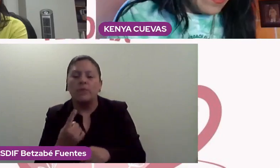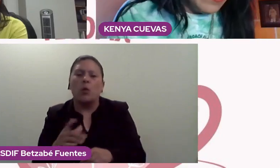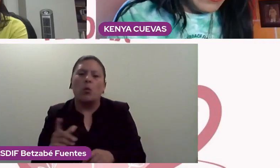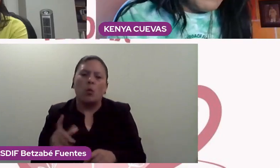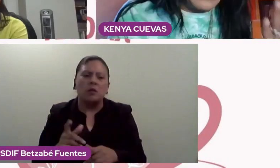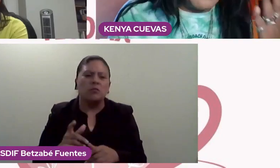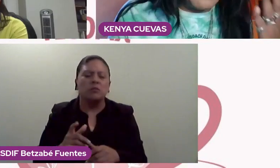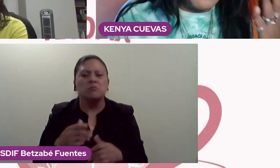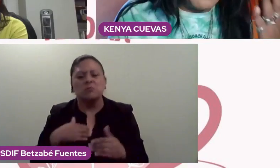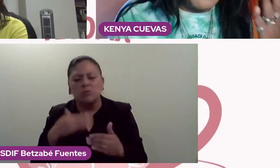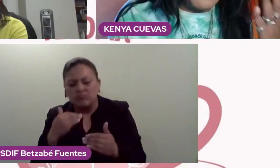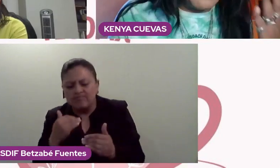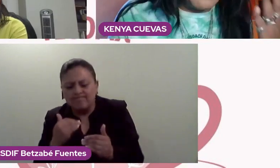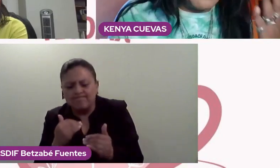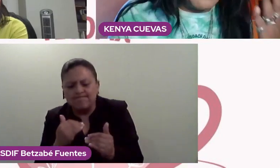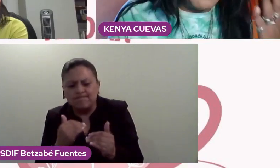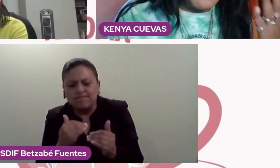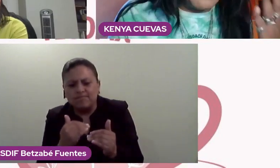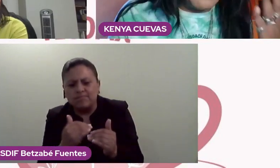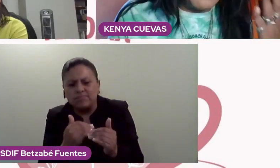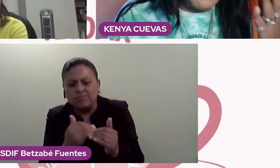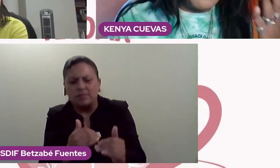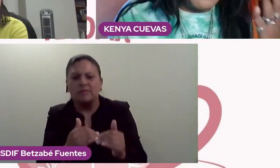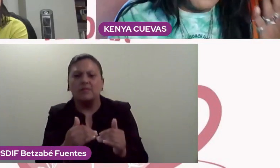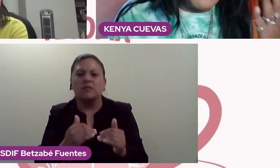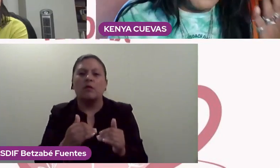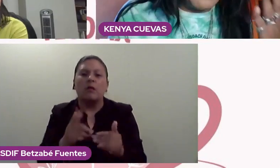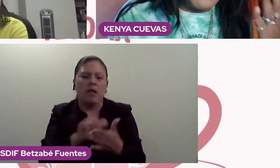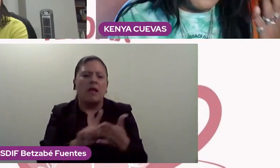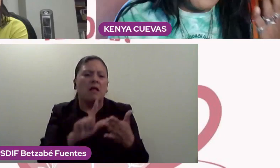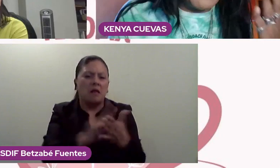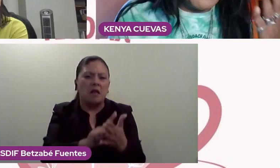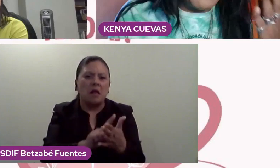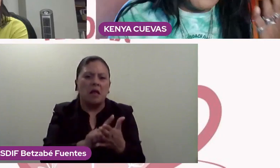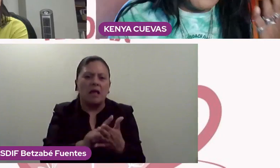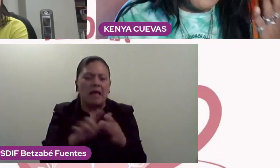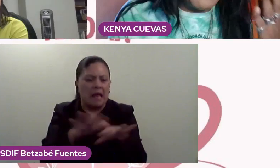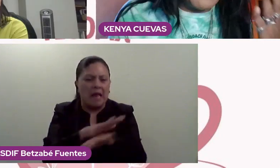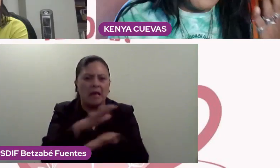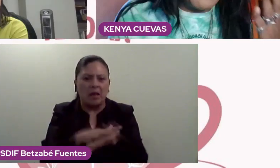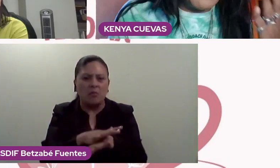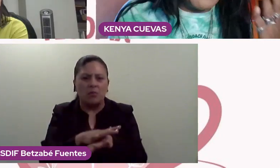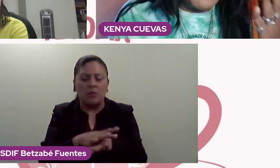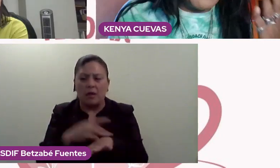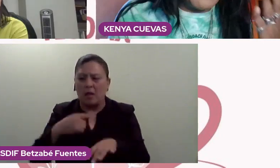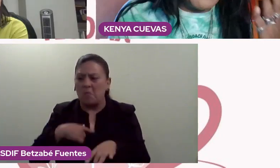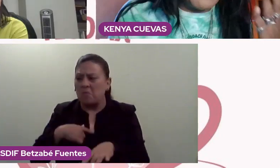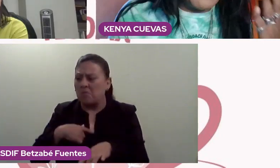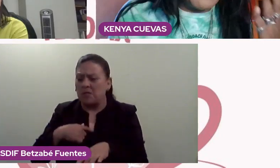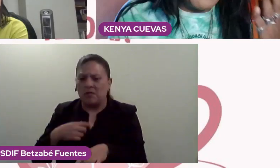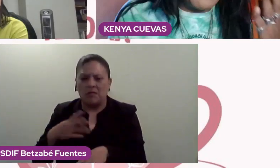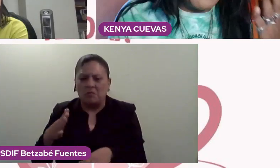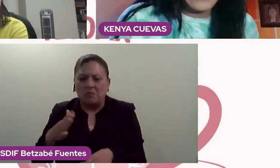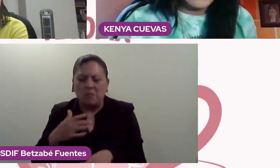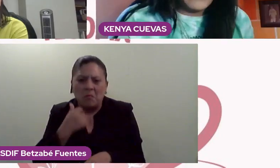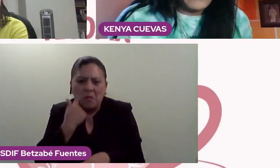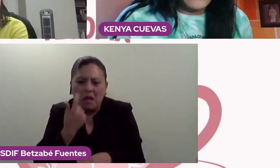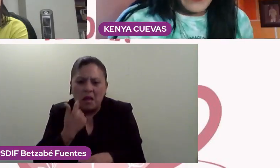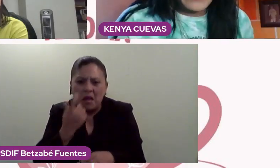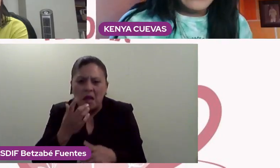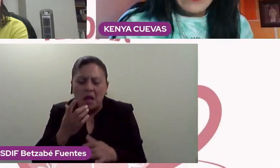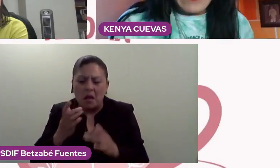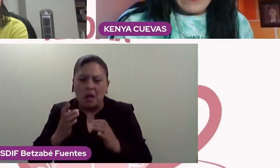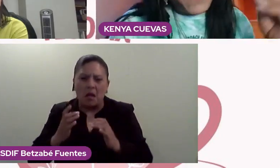con Paola, para poder visibilizar todo esto, pues a mí no me querían entregar el cuerpo, ¿no? En primera, porque no era su familiar directo y en